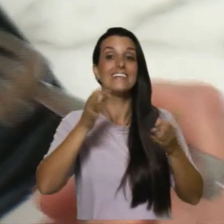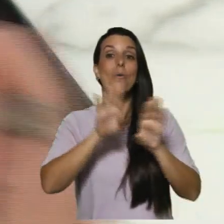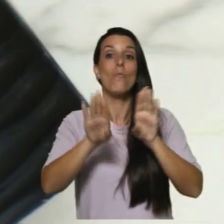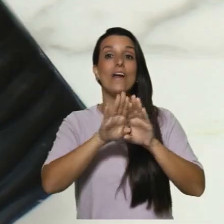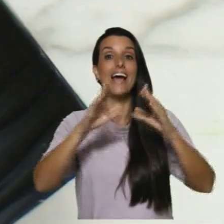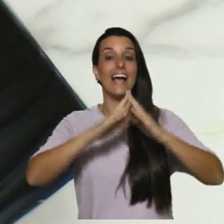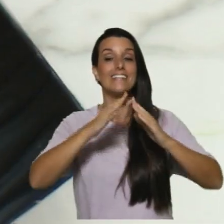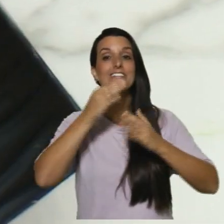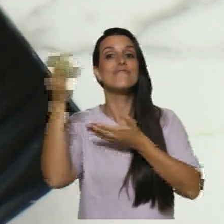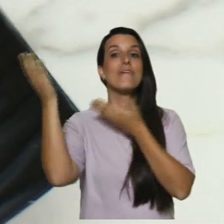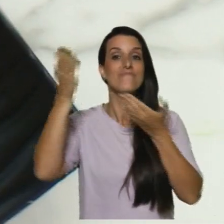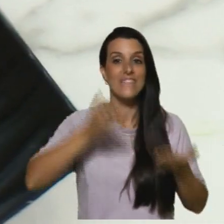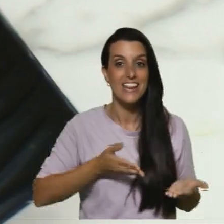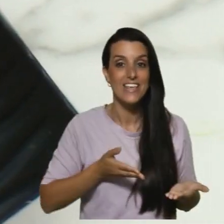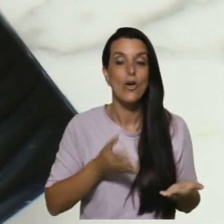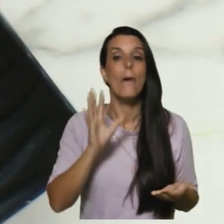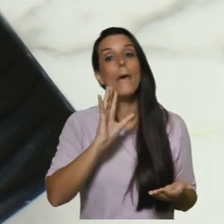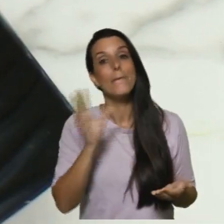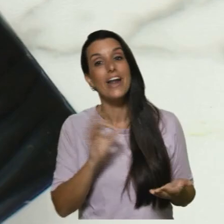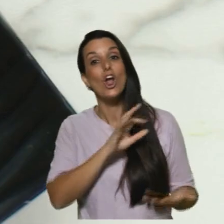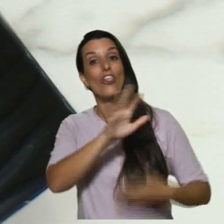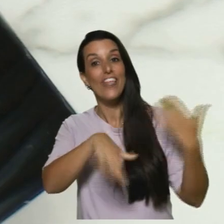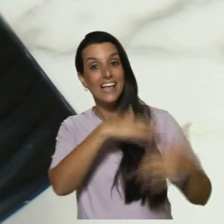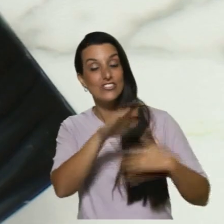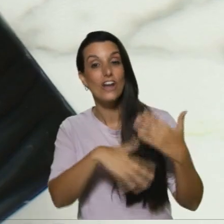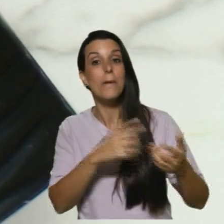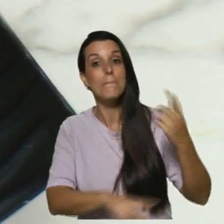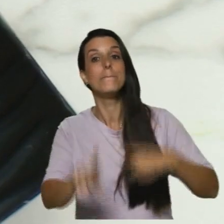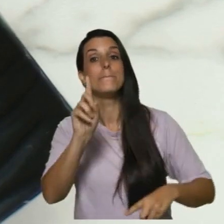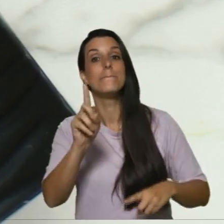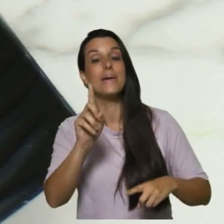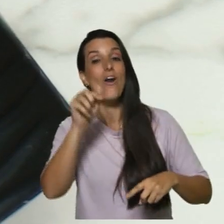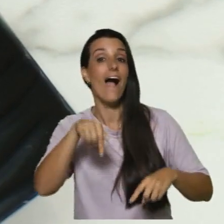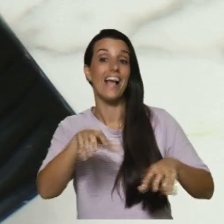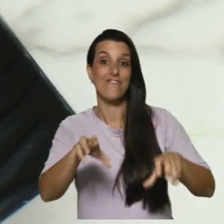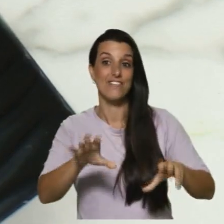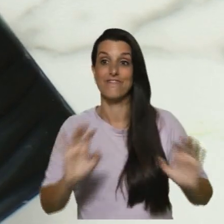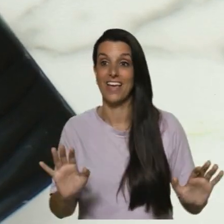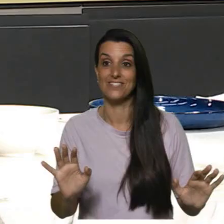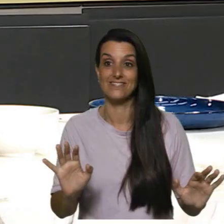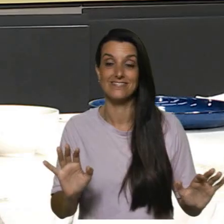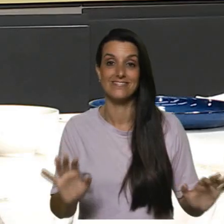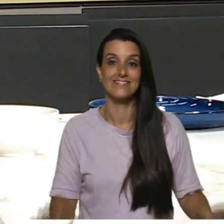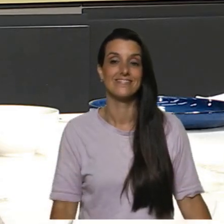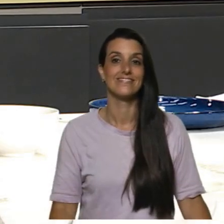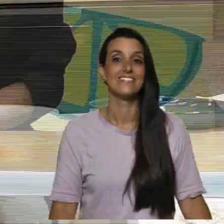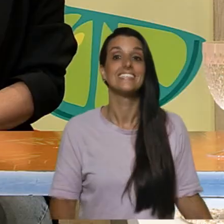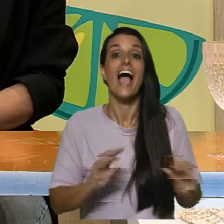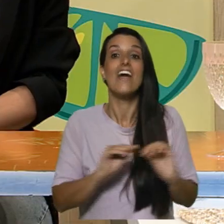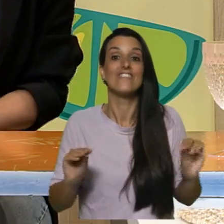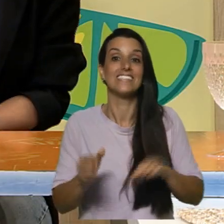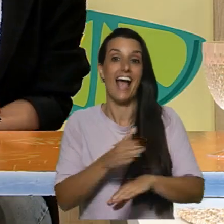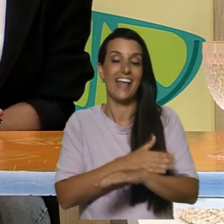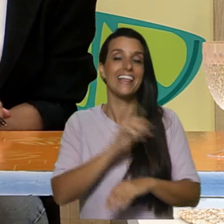de su casa que dice, bienvenidos, perdón por el desorden, pero vivimos aquí. Claro, y nos me gusta. Qué rico se